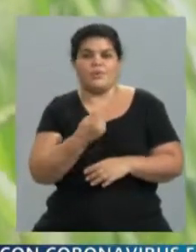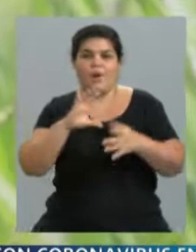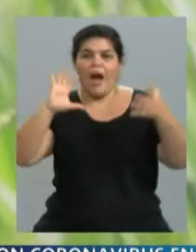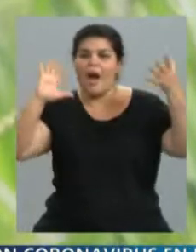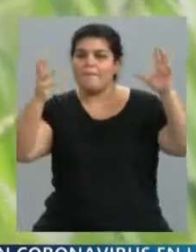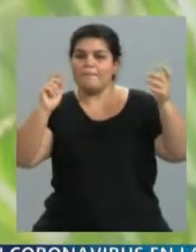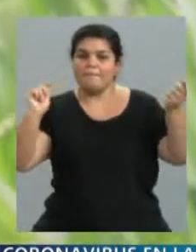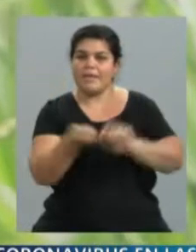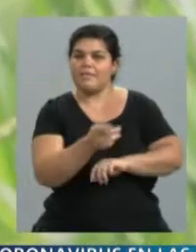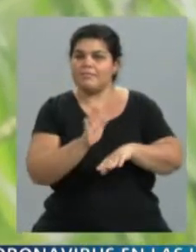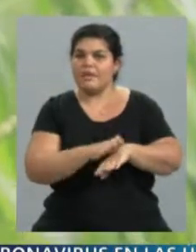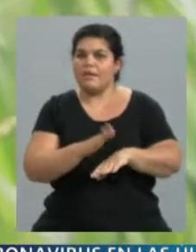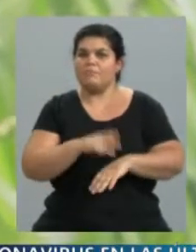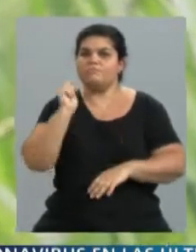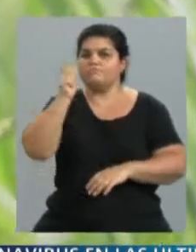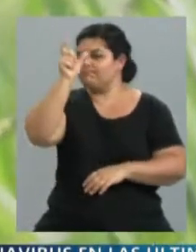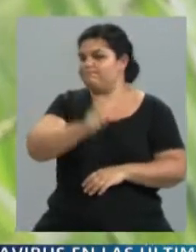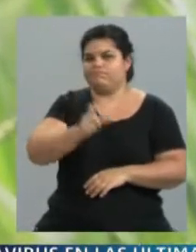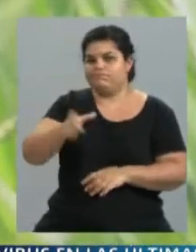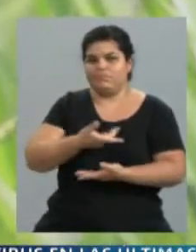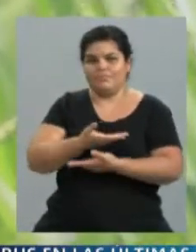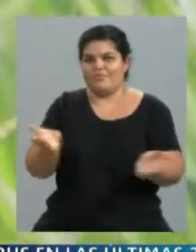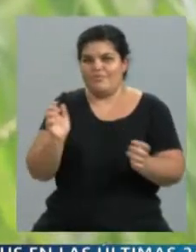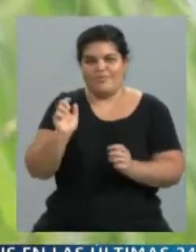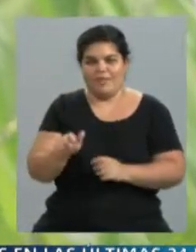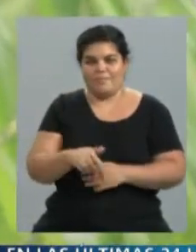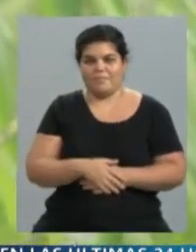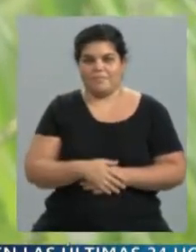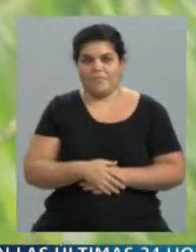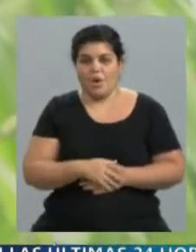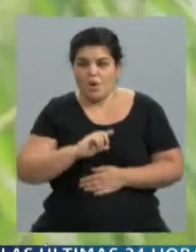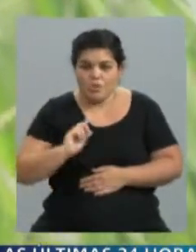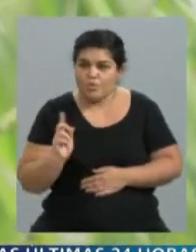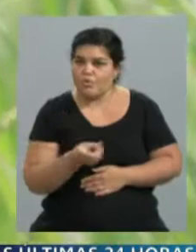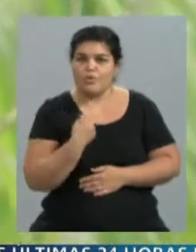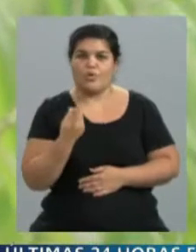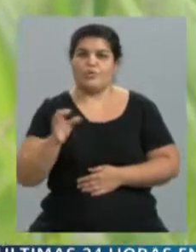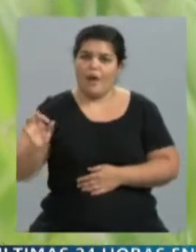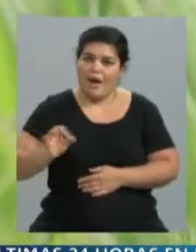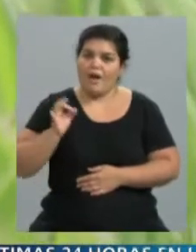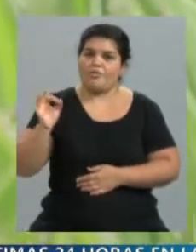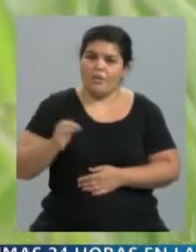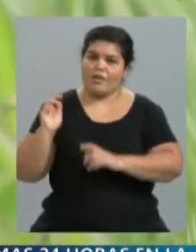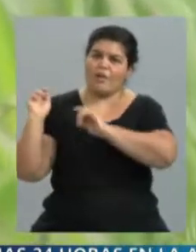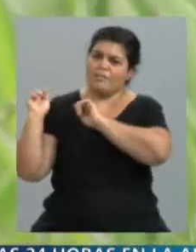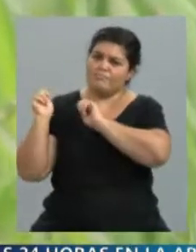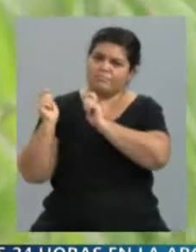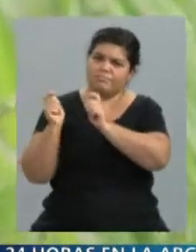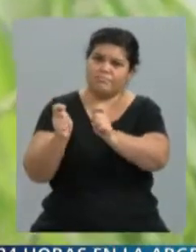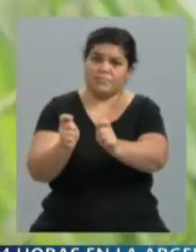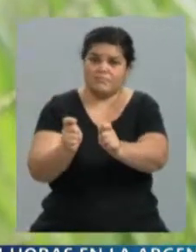conscientes que podemos directamente con nuestras acciones año tras año, generación tras generación,